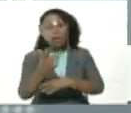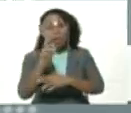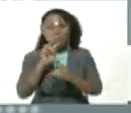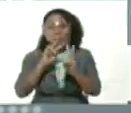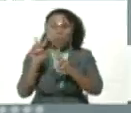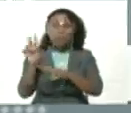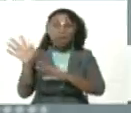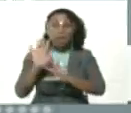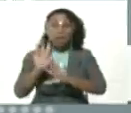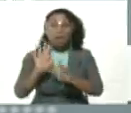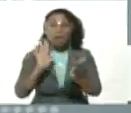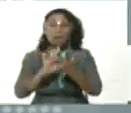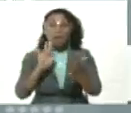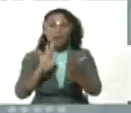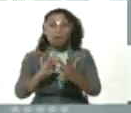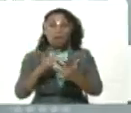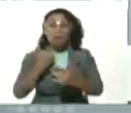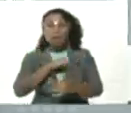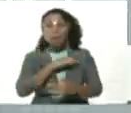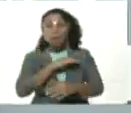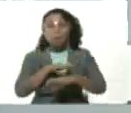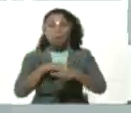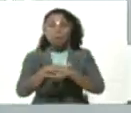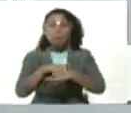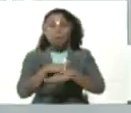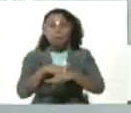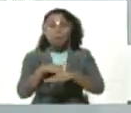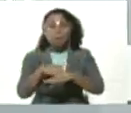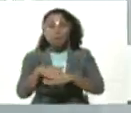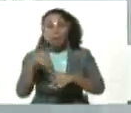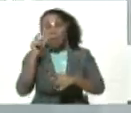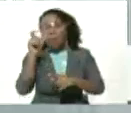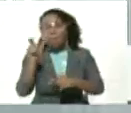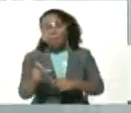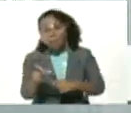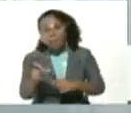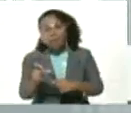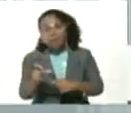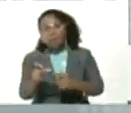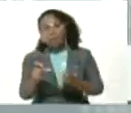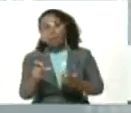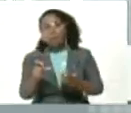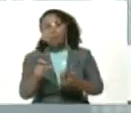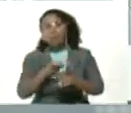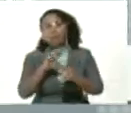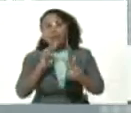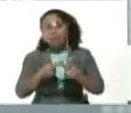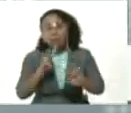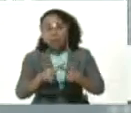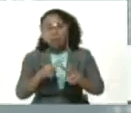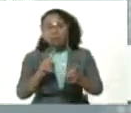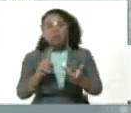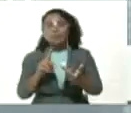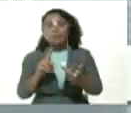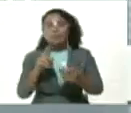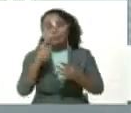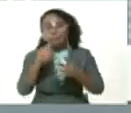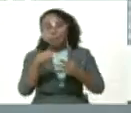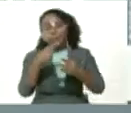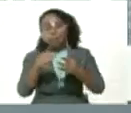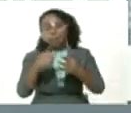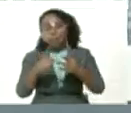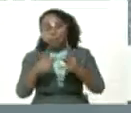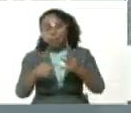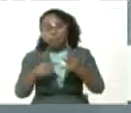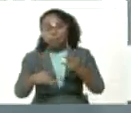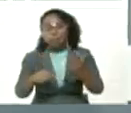pase, donde nuestros ministros, el ministro Paredes, el ministro Villarruel, el viceministro Hurtado, nuestro